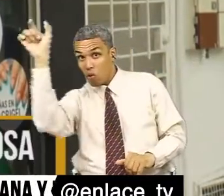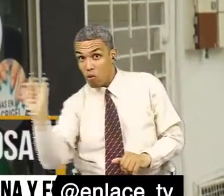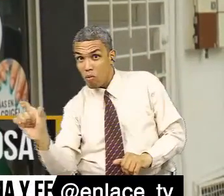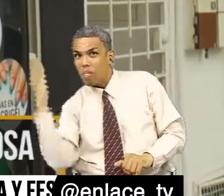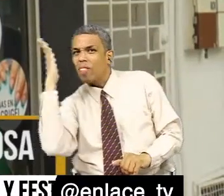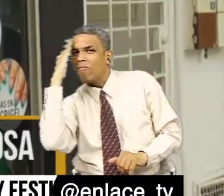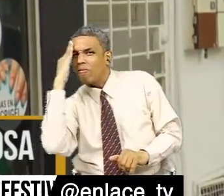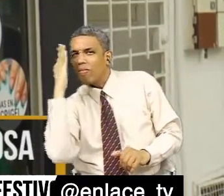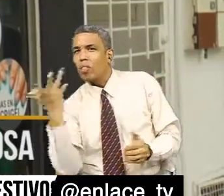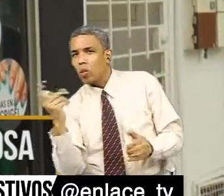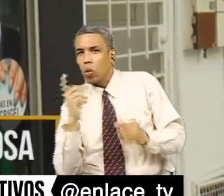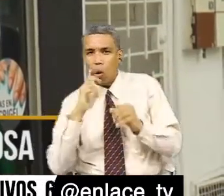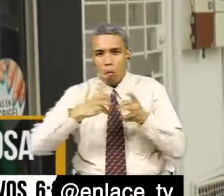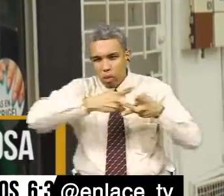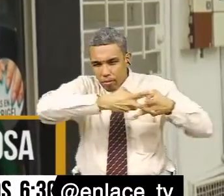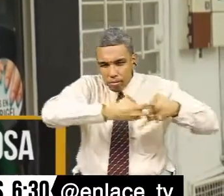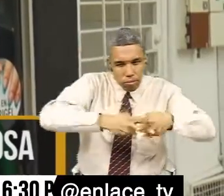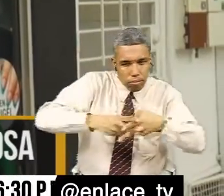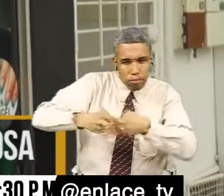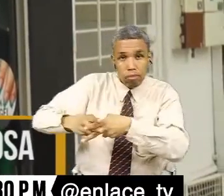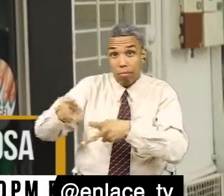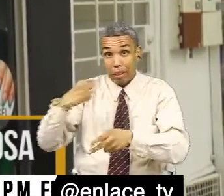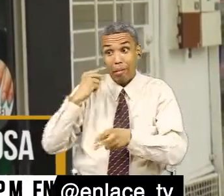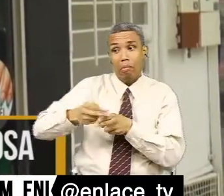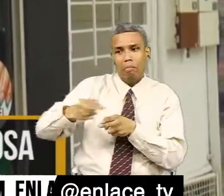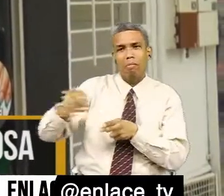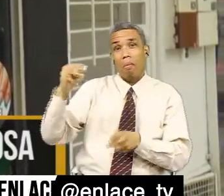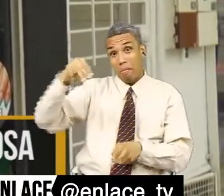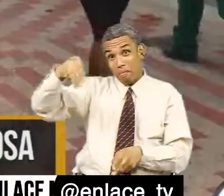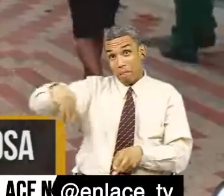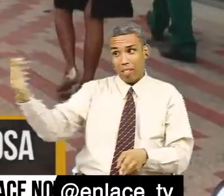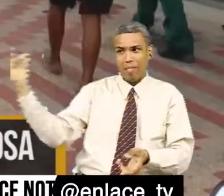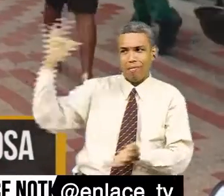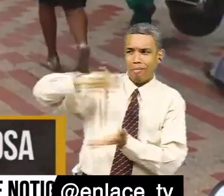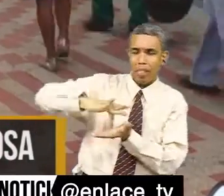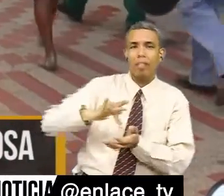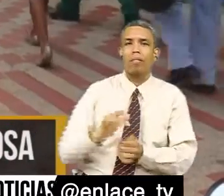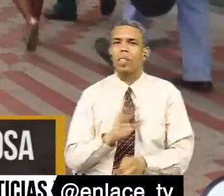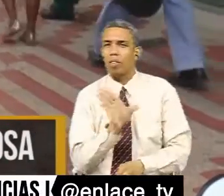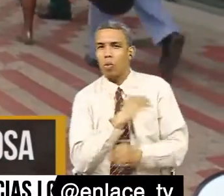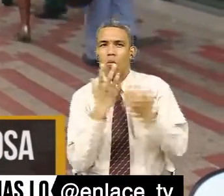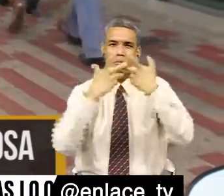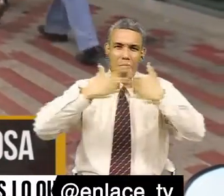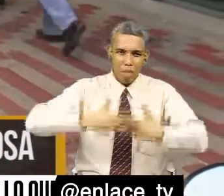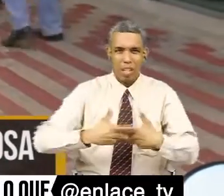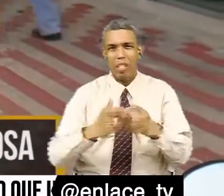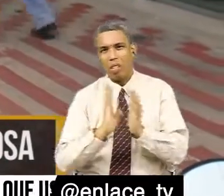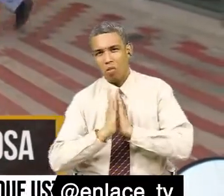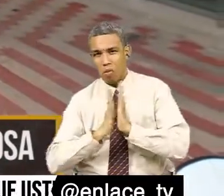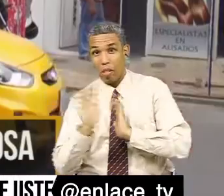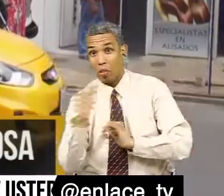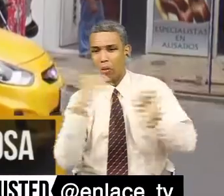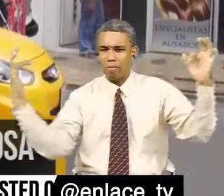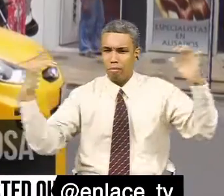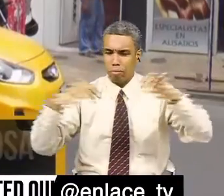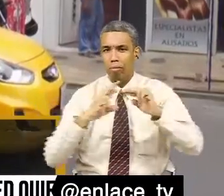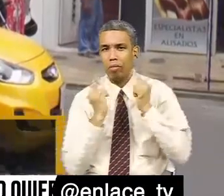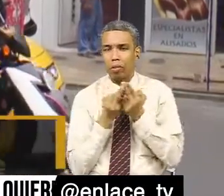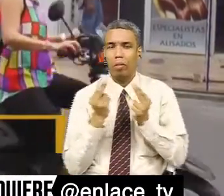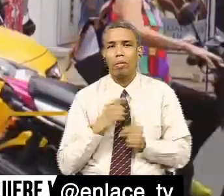se vinculen, toda la ciudadanía, el sector comercial y todas las empresas. El banco WW está ubicado en la